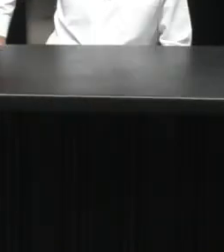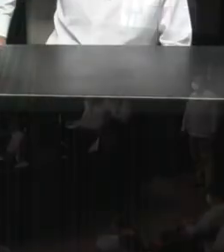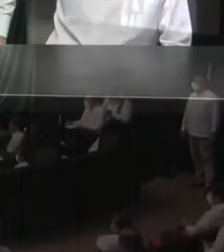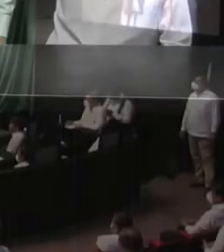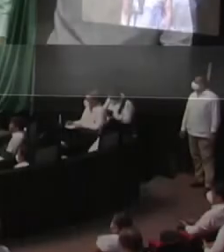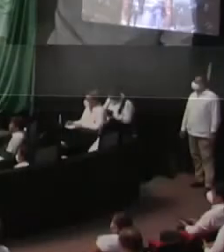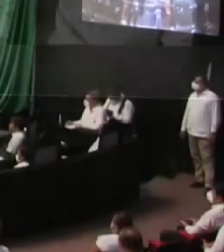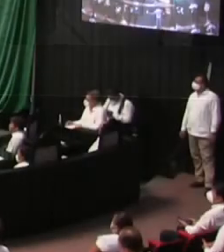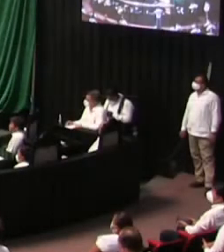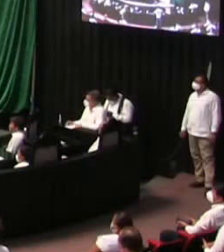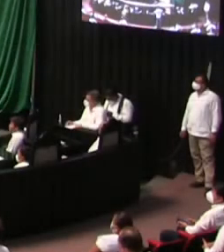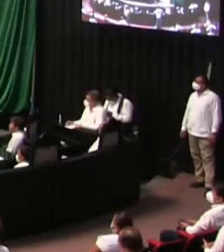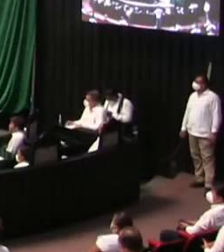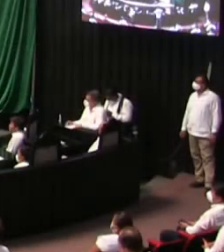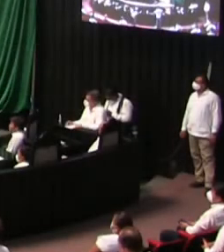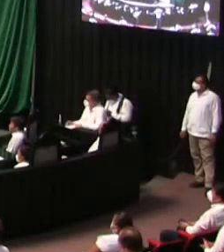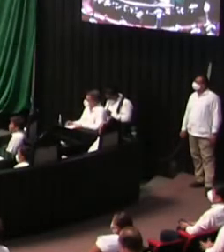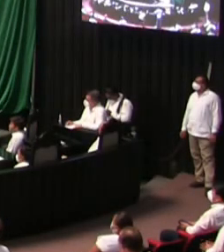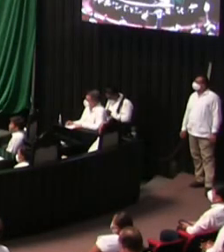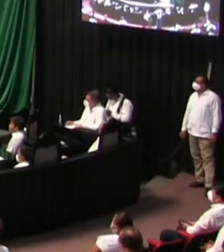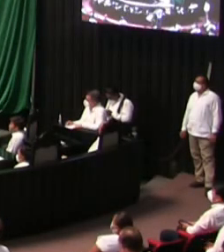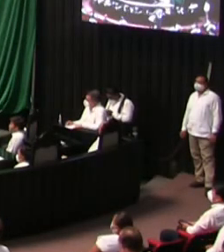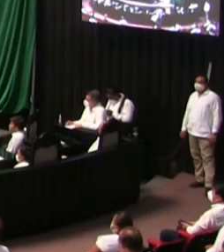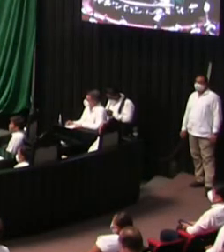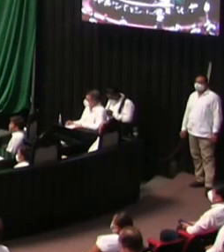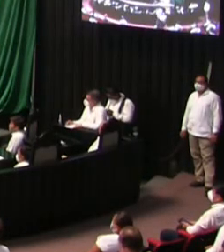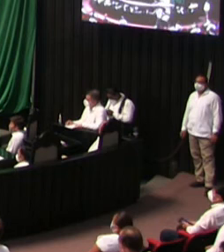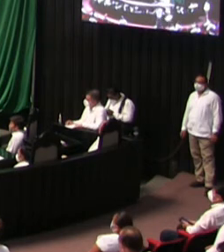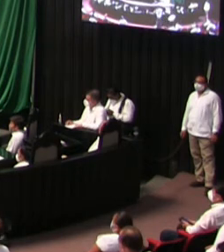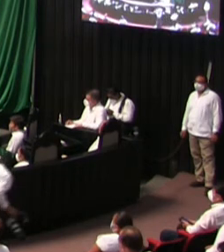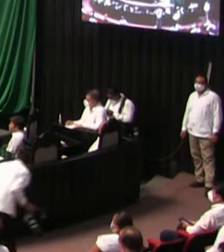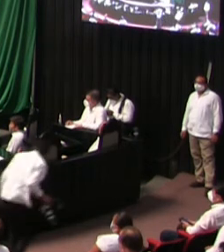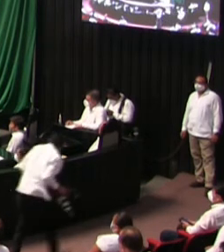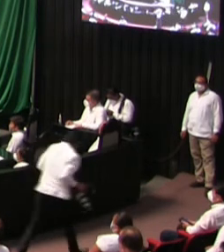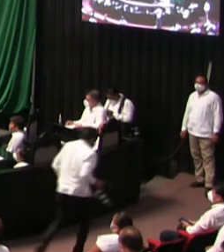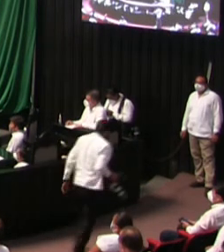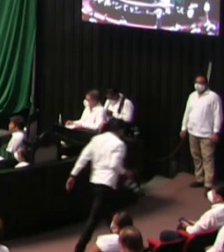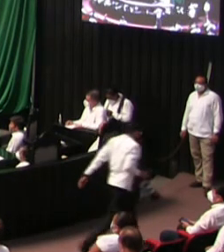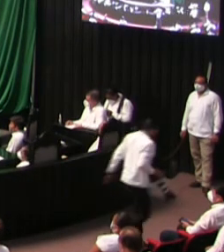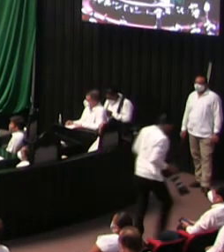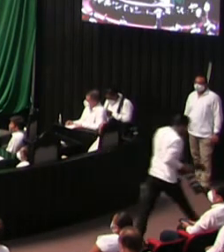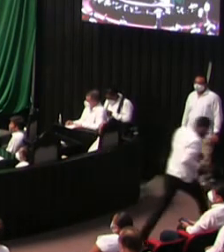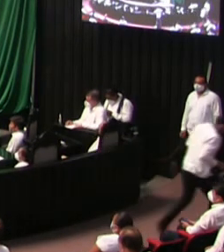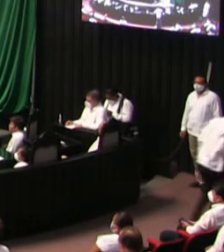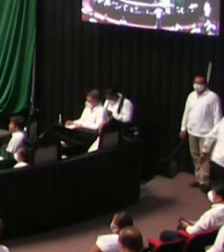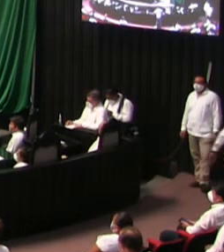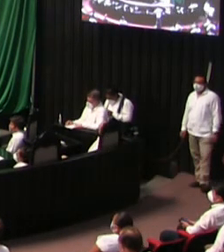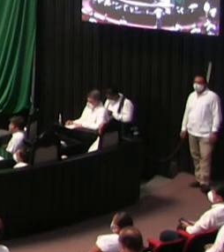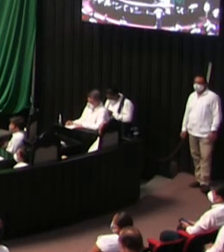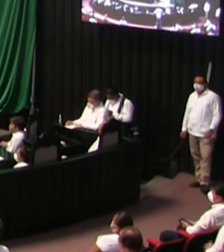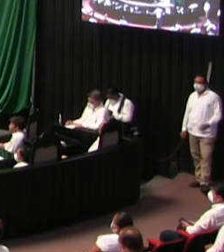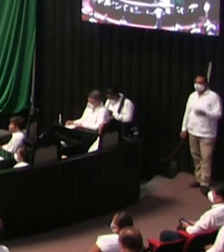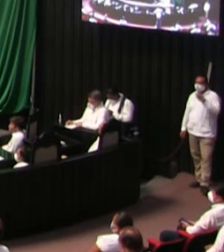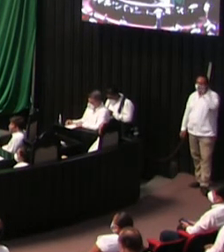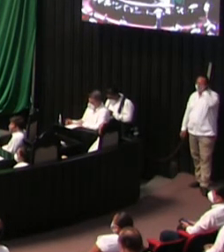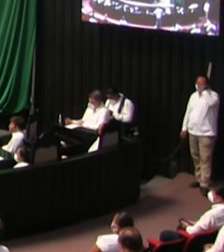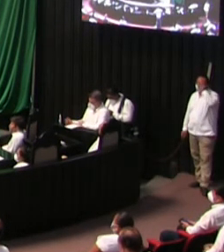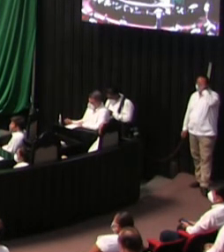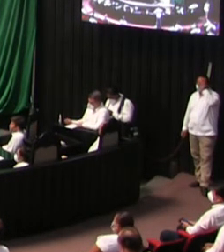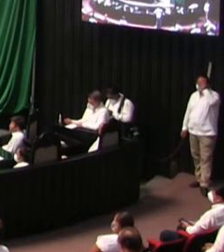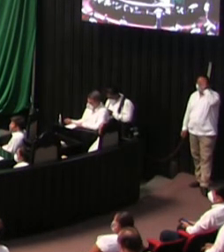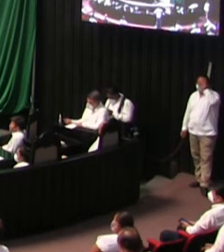legislatura, autoridades de los tres órdenes de gobierno que asisten a este recinto